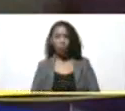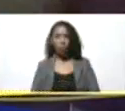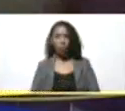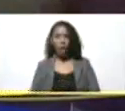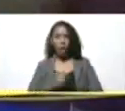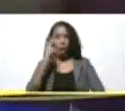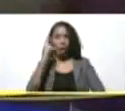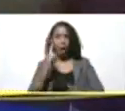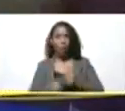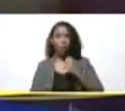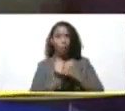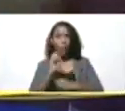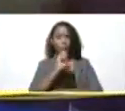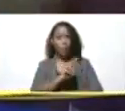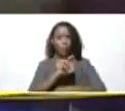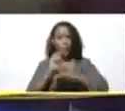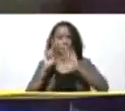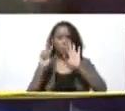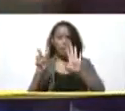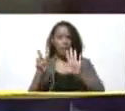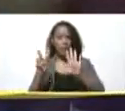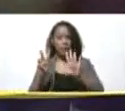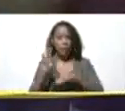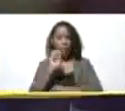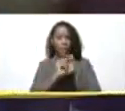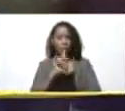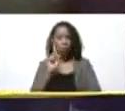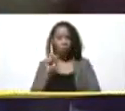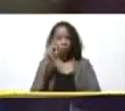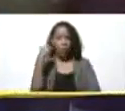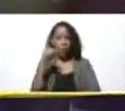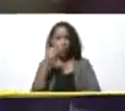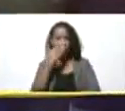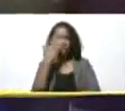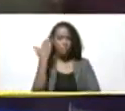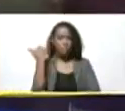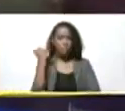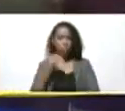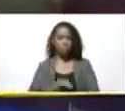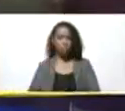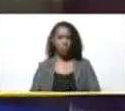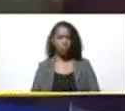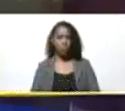La última, la del 27, la del 21 de noviembre pasado.